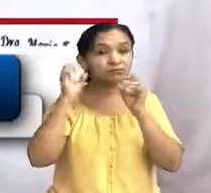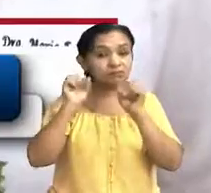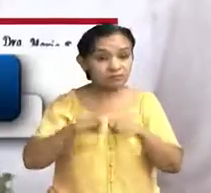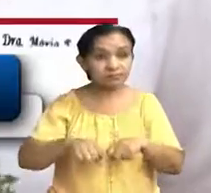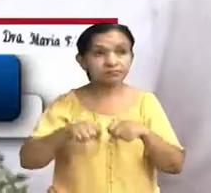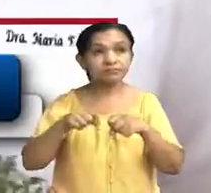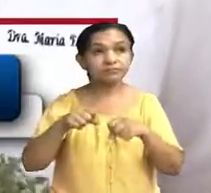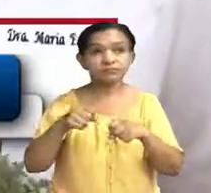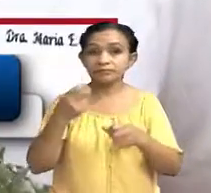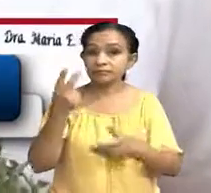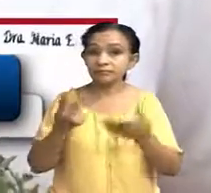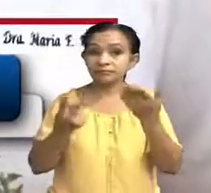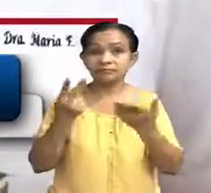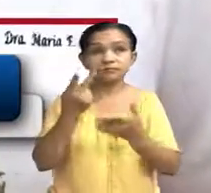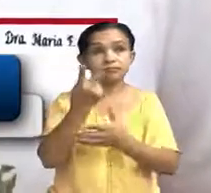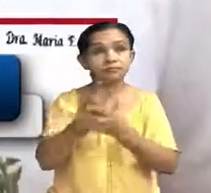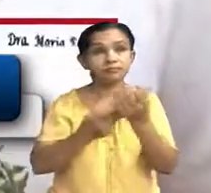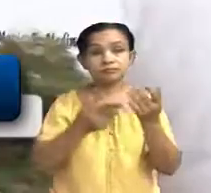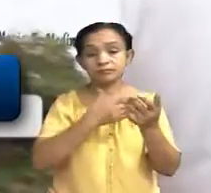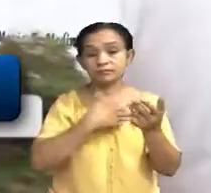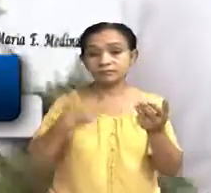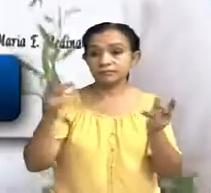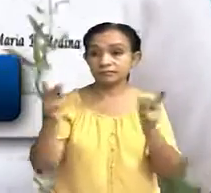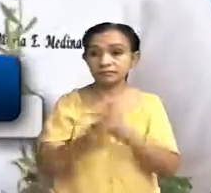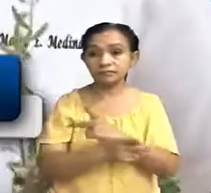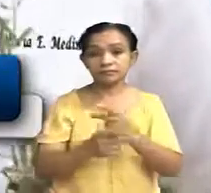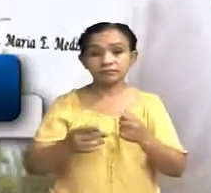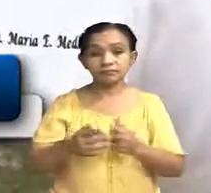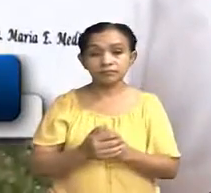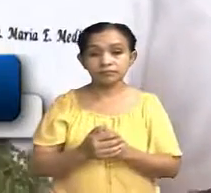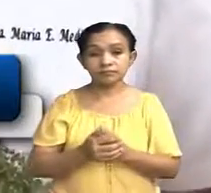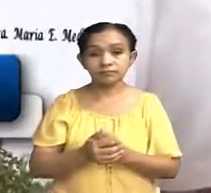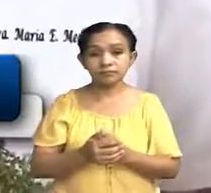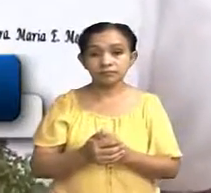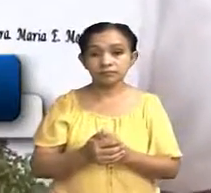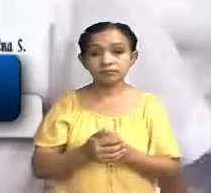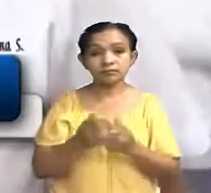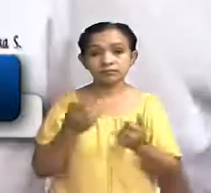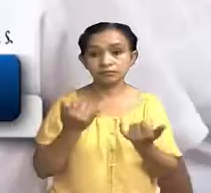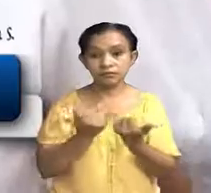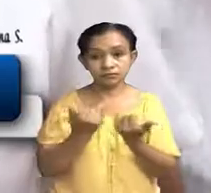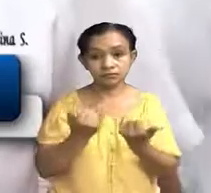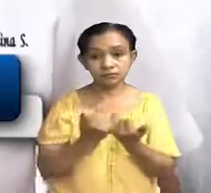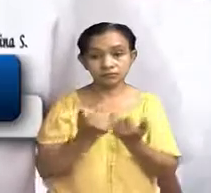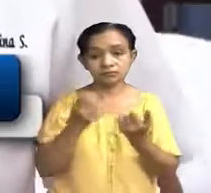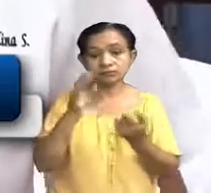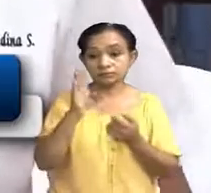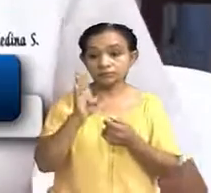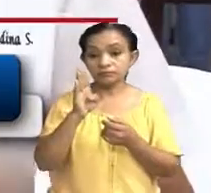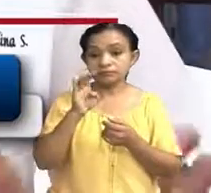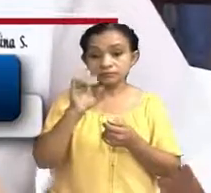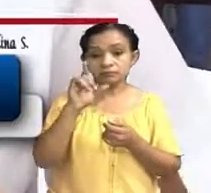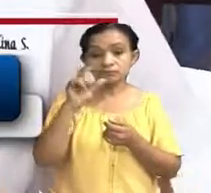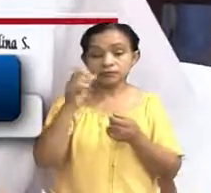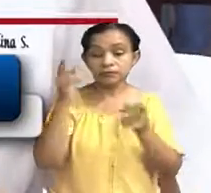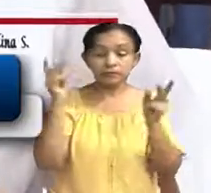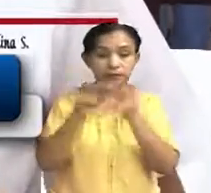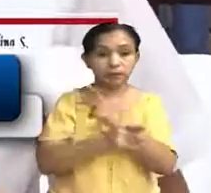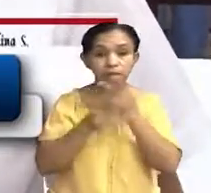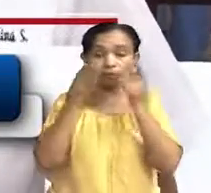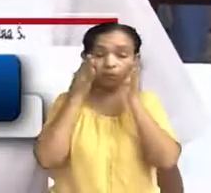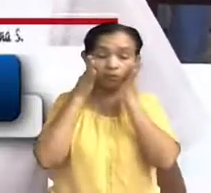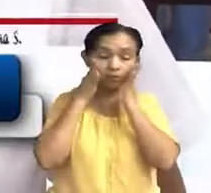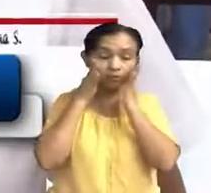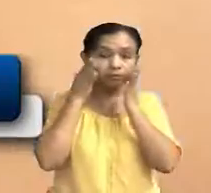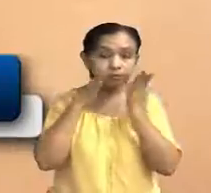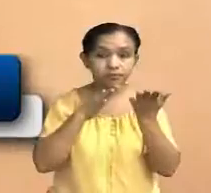¿Y cuál de las tres es más grave? Me imagino que la... Sí, la bilateral es la más grave. Y